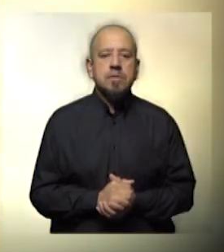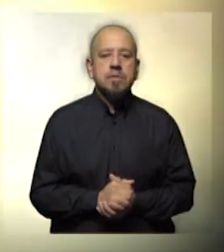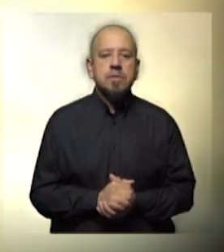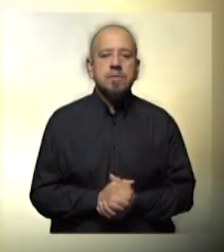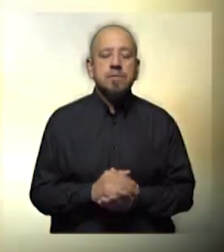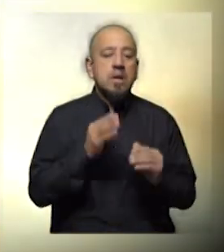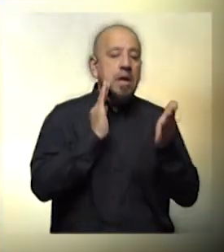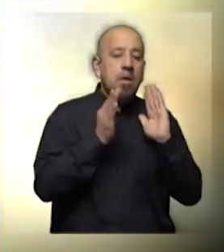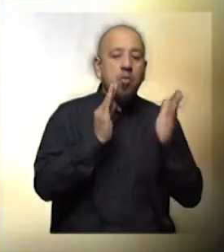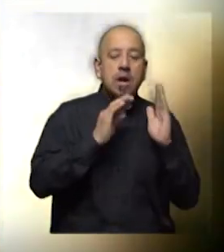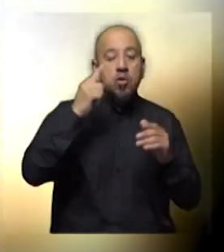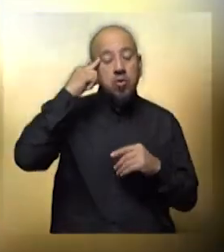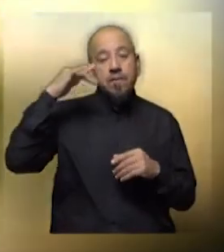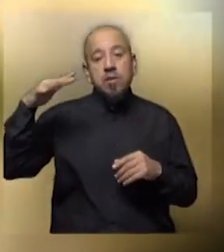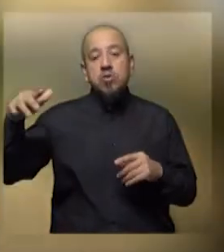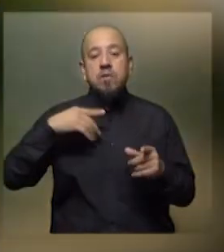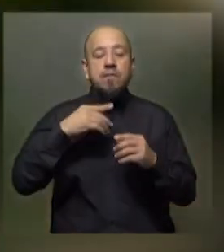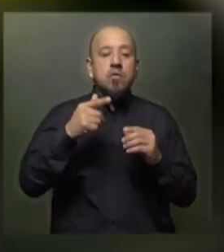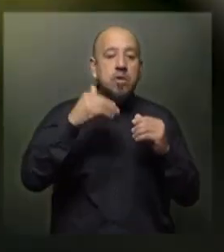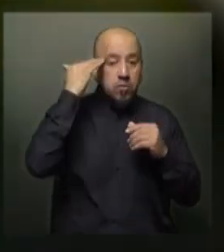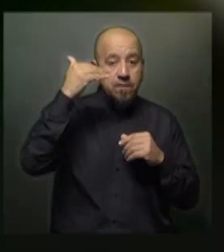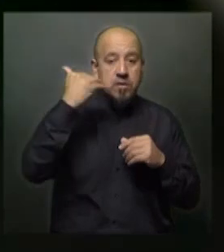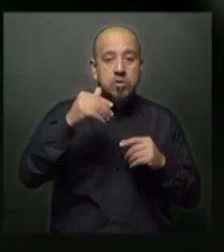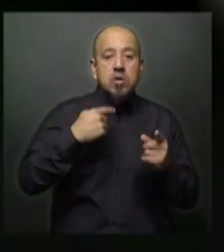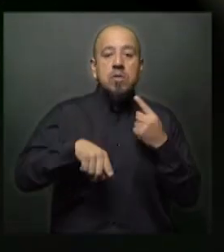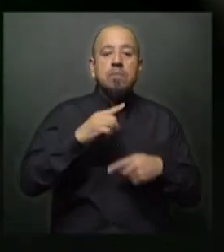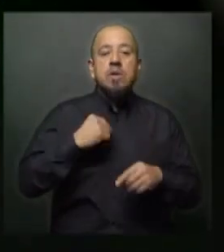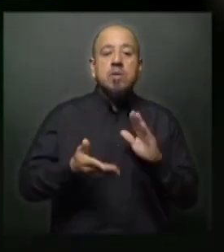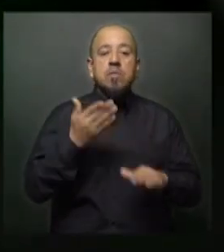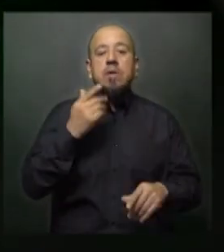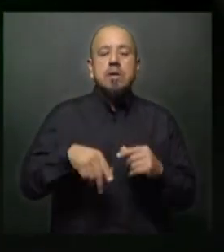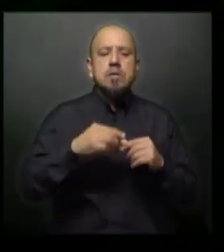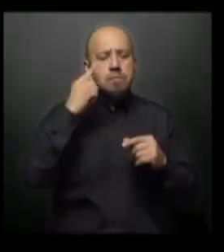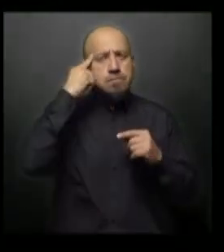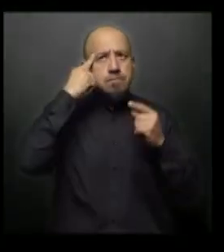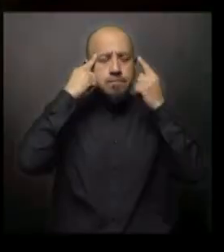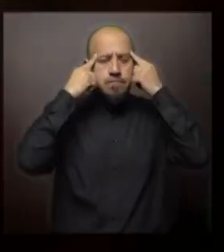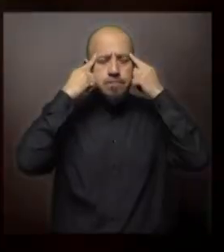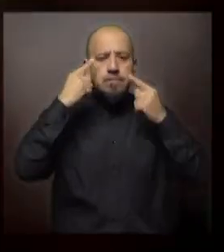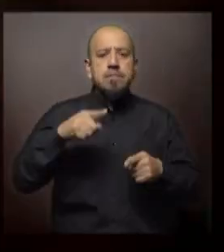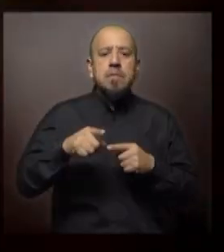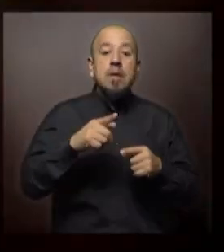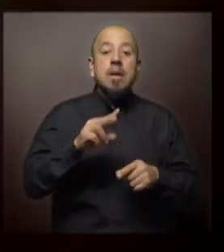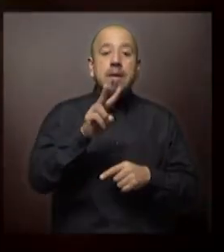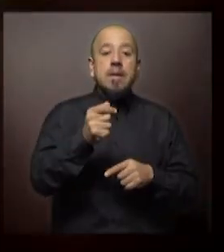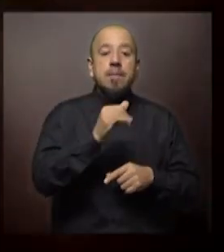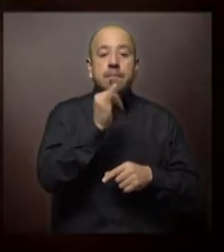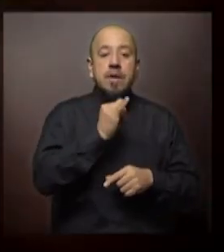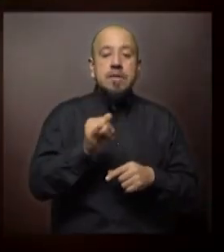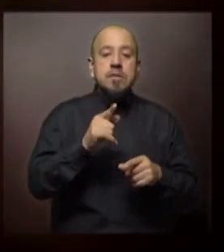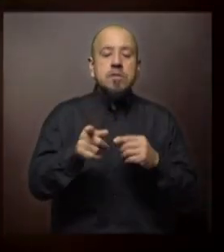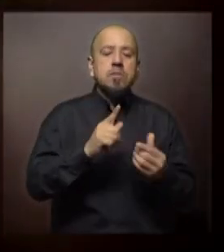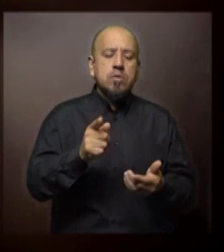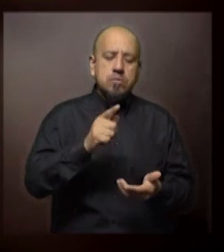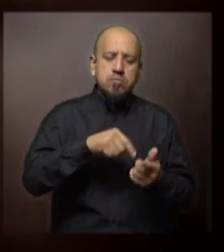abogado filósofo ensayista y docente pero por sobre todo libre pensador Carlos baferreira fue uno de los